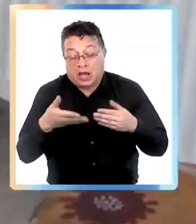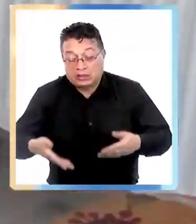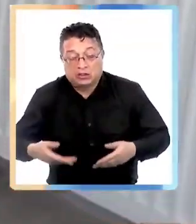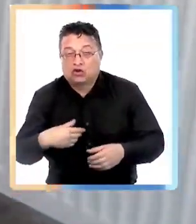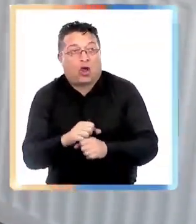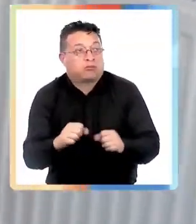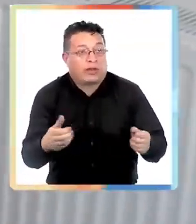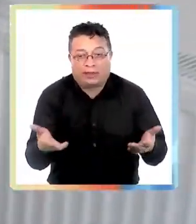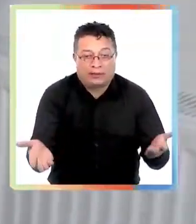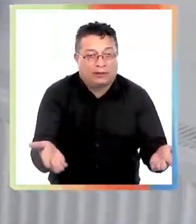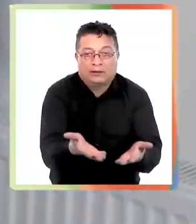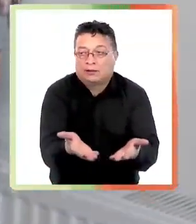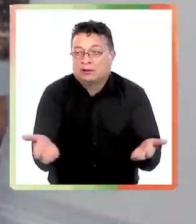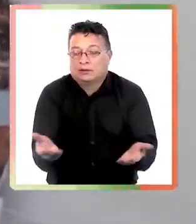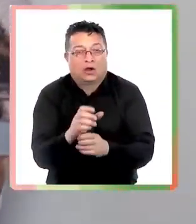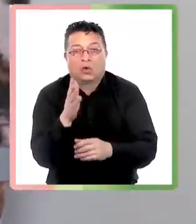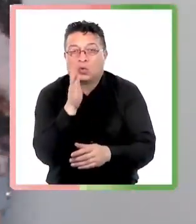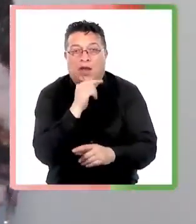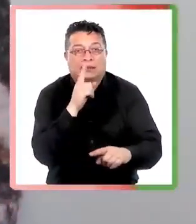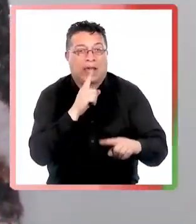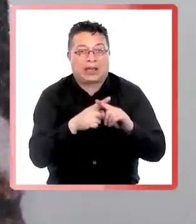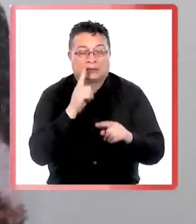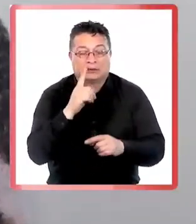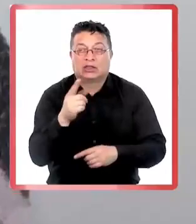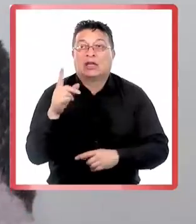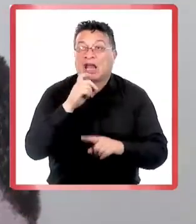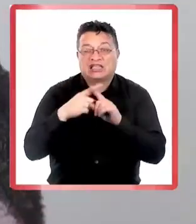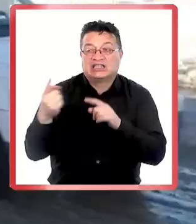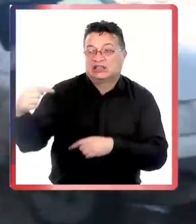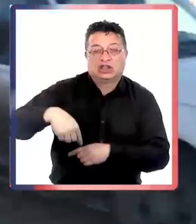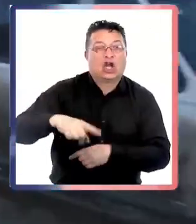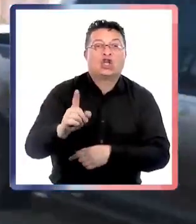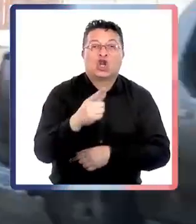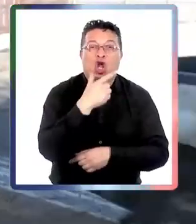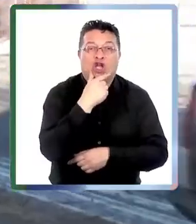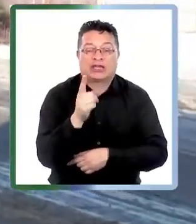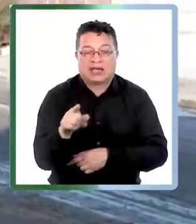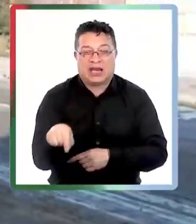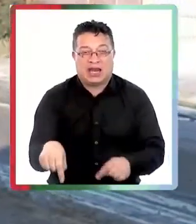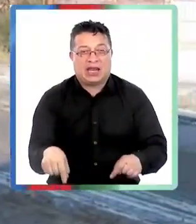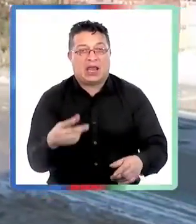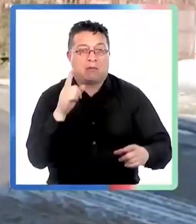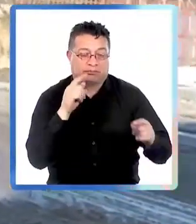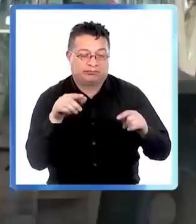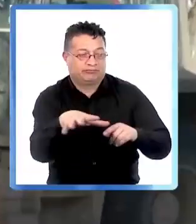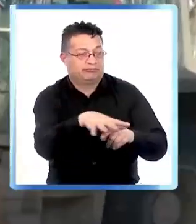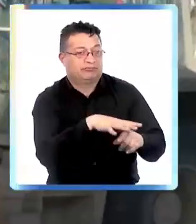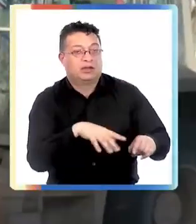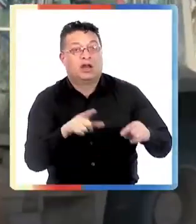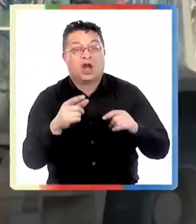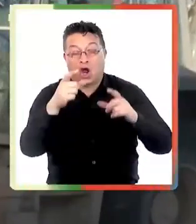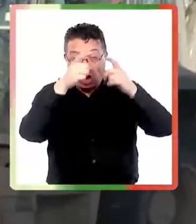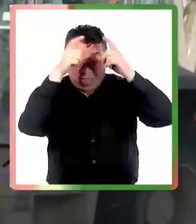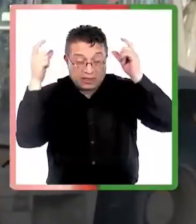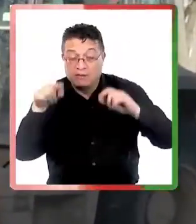esto aquí no puedo, ¿entienden? No hay taxi, los taxis no quieren venir, no hay